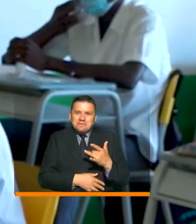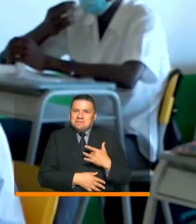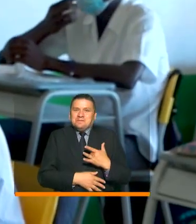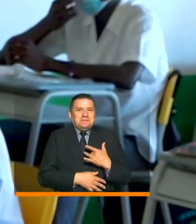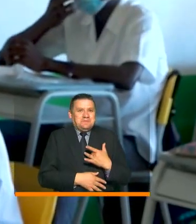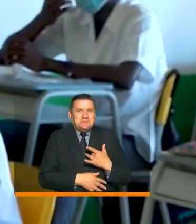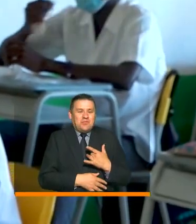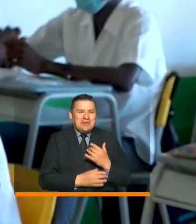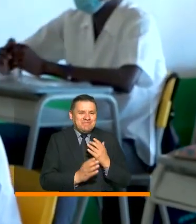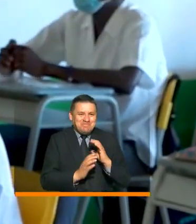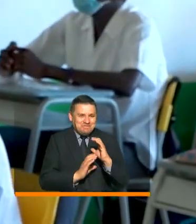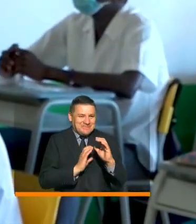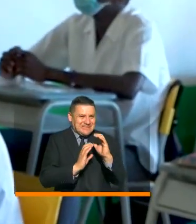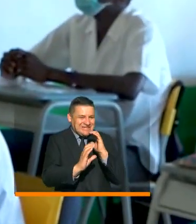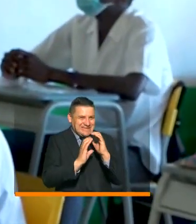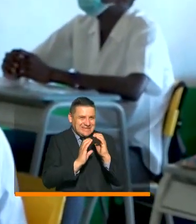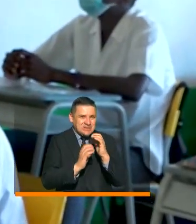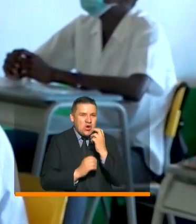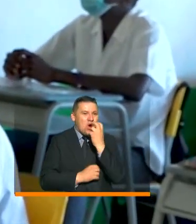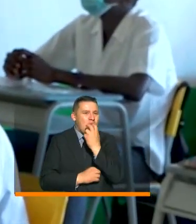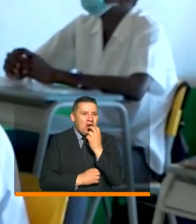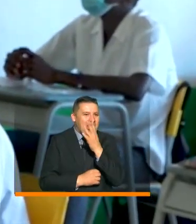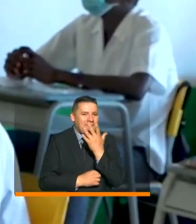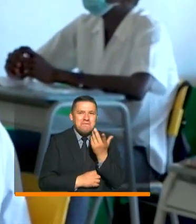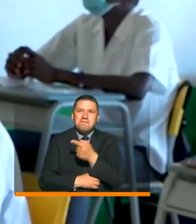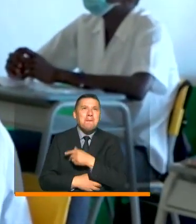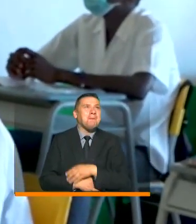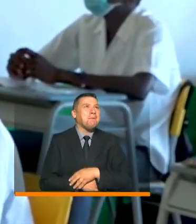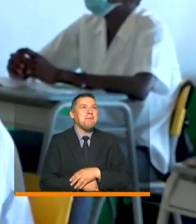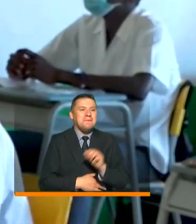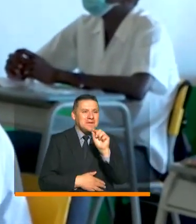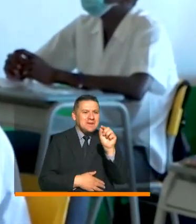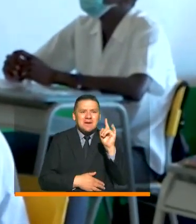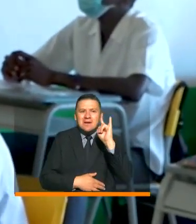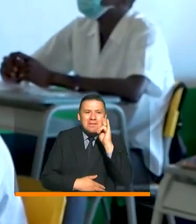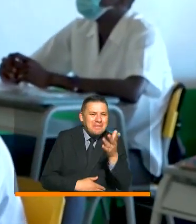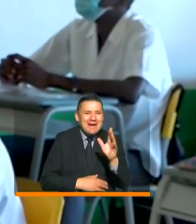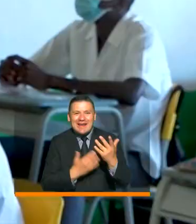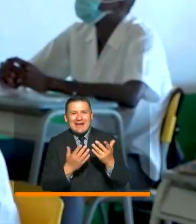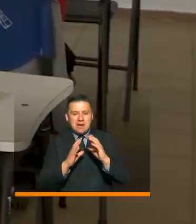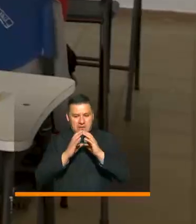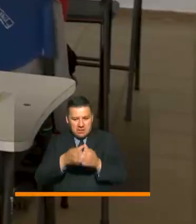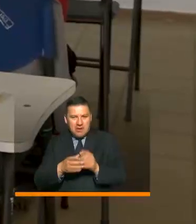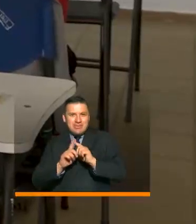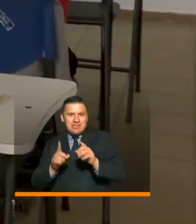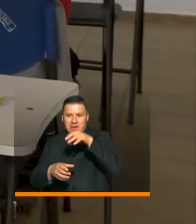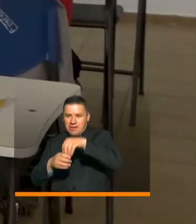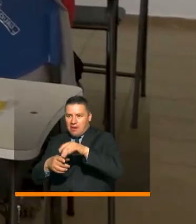ese lenguaje no oral que ellos nos transmiten cuando estamos dentro de las aulas.